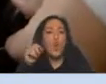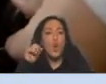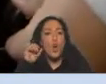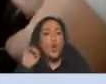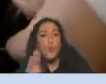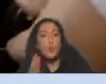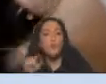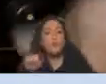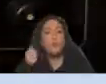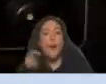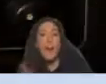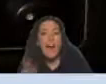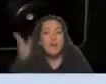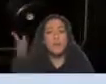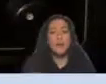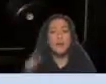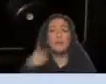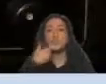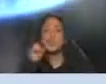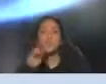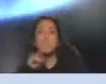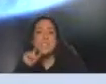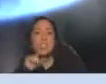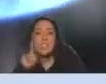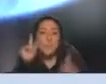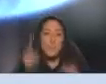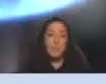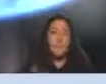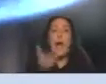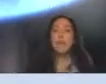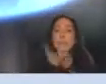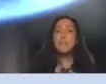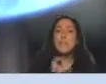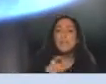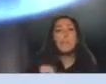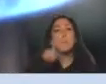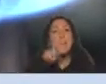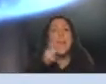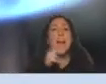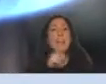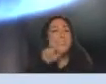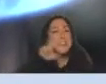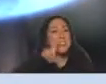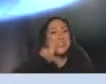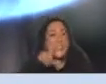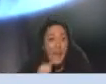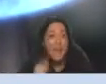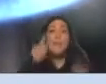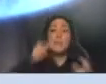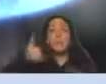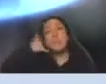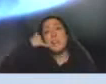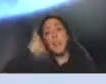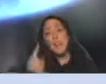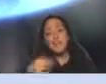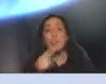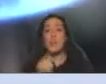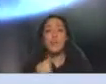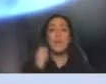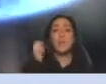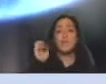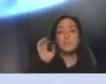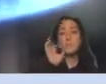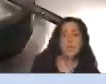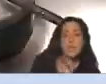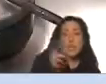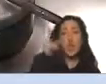argentina.gov.ar/subsidios y en la aplicación Mi Argentina. Y además, en caso de dudas o consultas, está disponible el Centro de Atención Telefónica de Energía, que es el